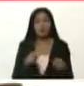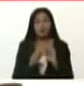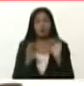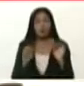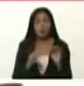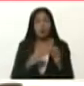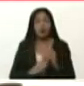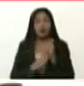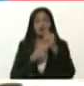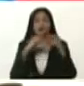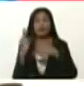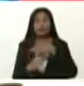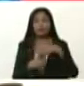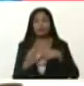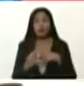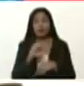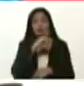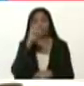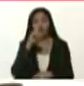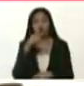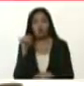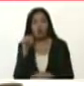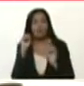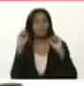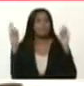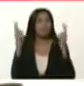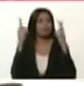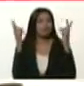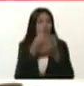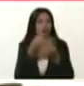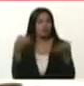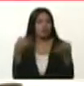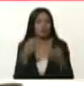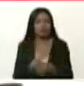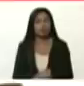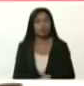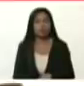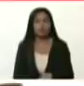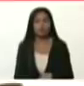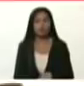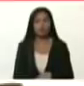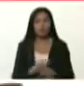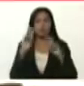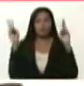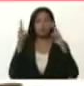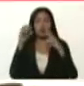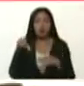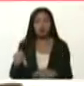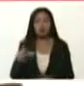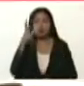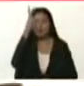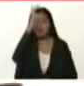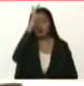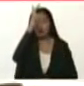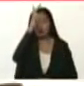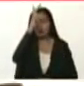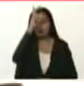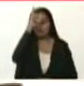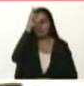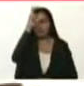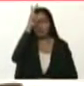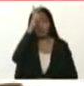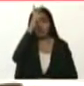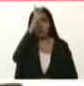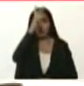líder revolucionario. En Zulia. La gran victoria. La victoria en el estado Falcón de este